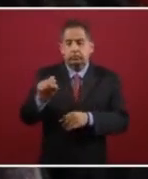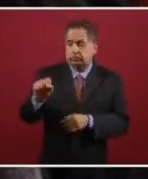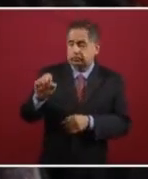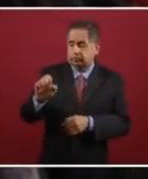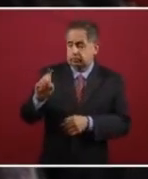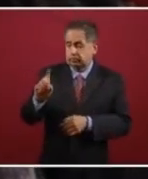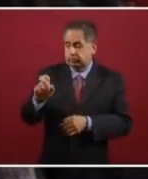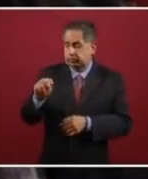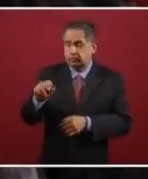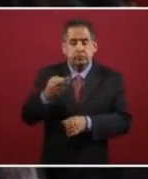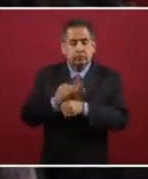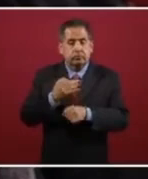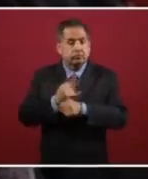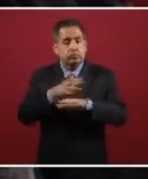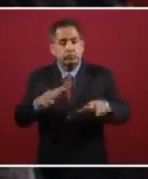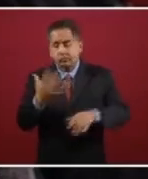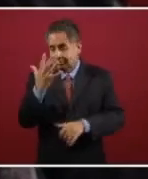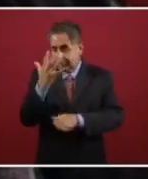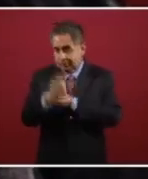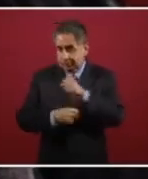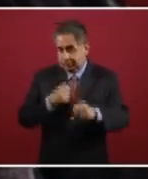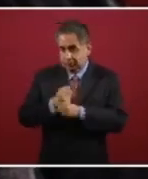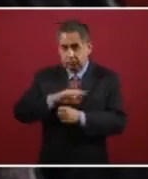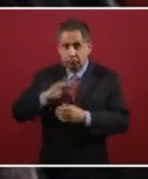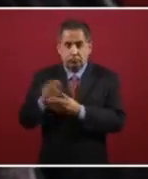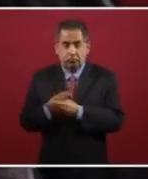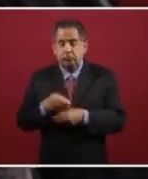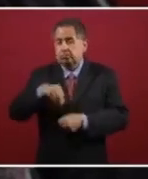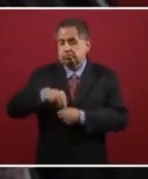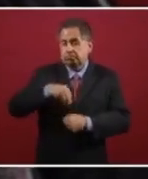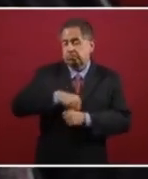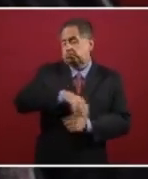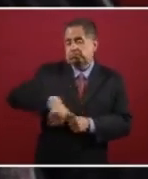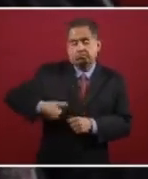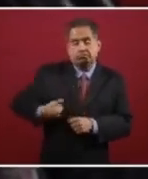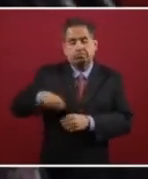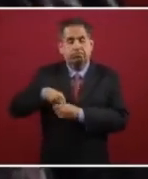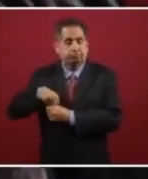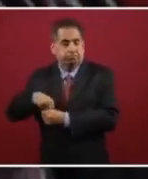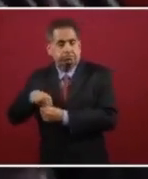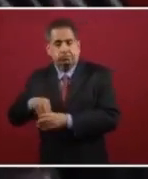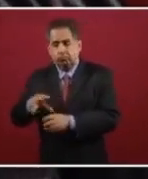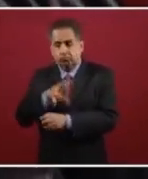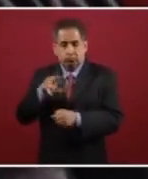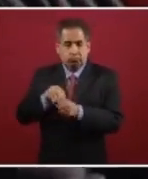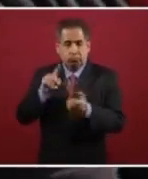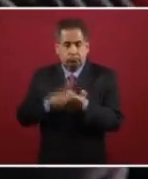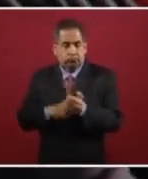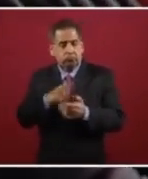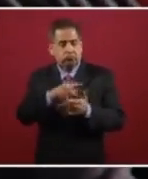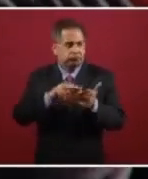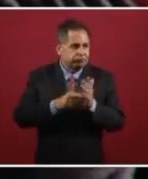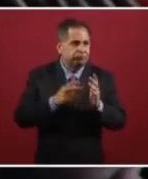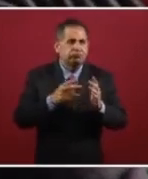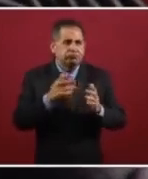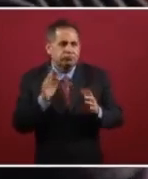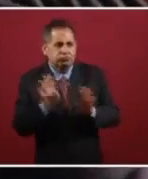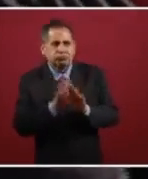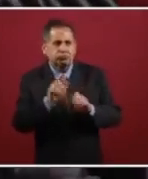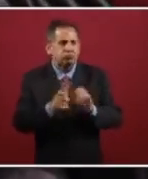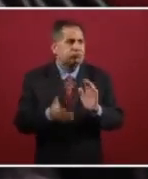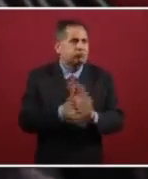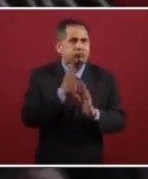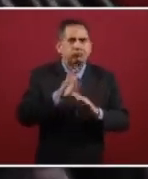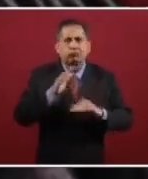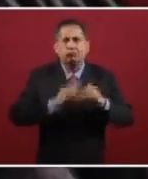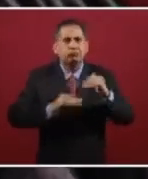relacionados con la construcción del nuevo aeropuerto en santa lucia el mandatario afirmó que no hay nada que ocultar y que la información se abrirá una vez